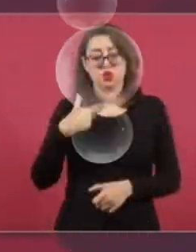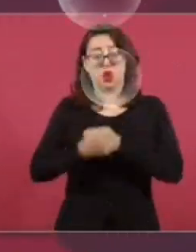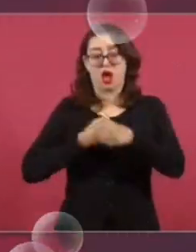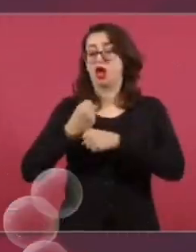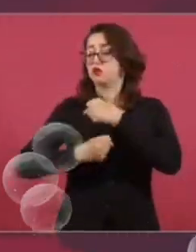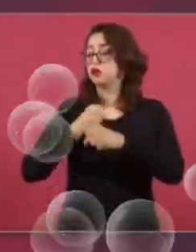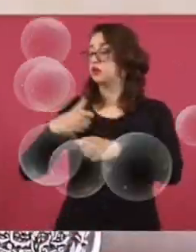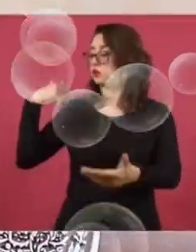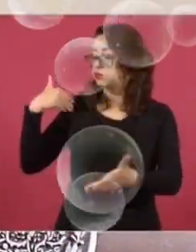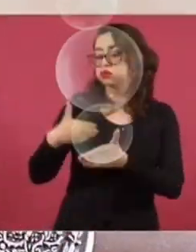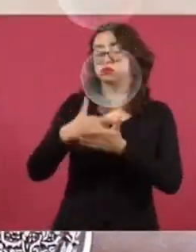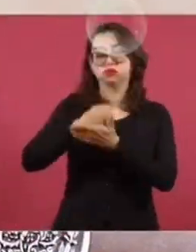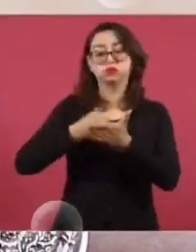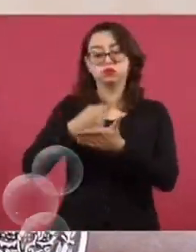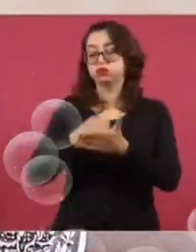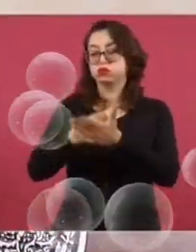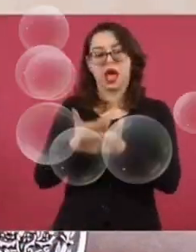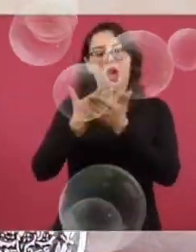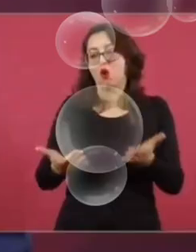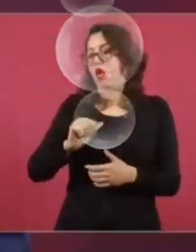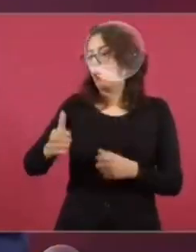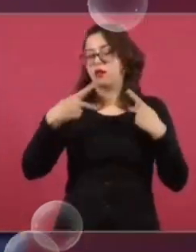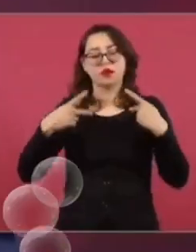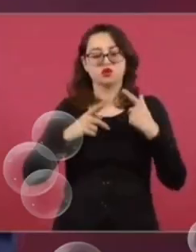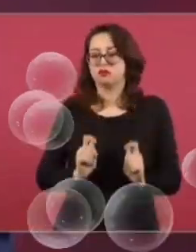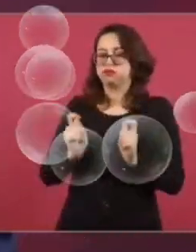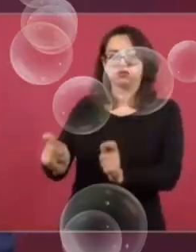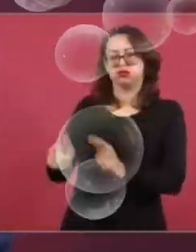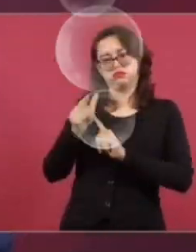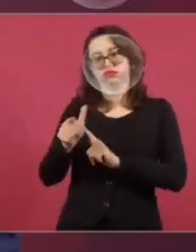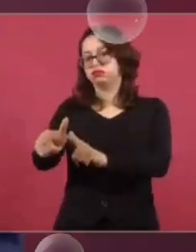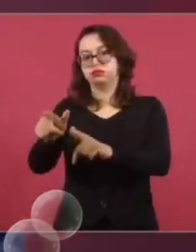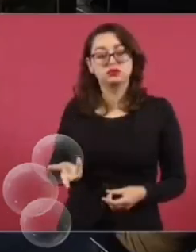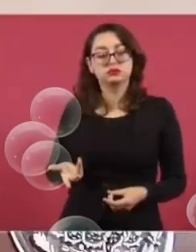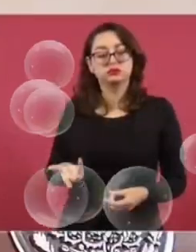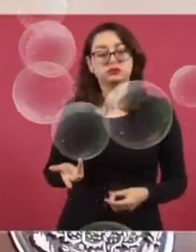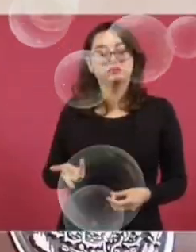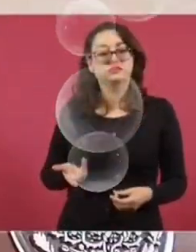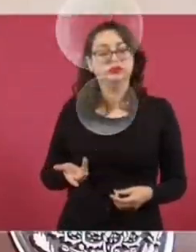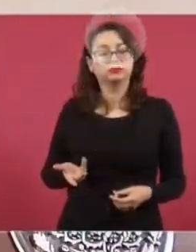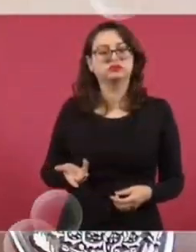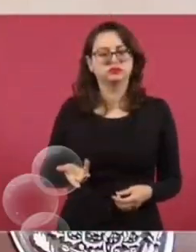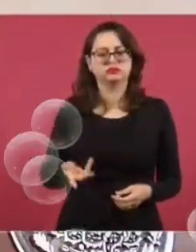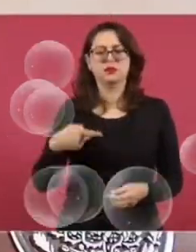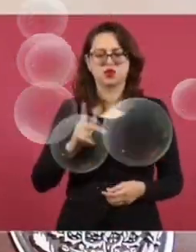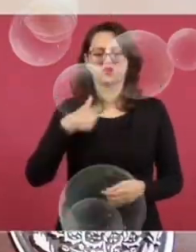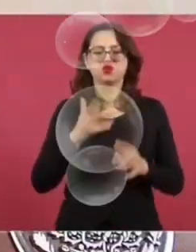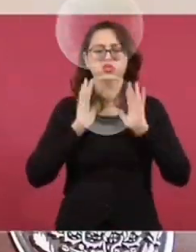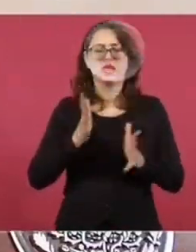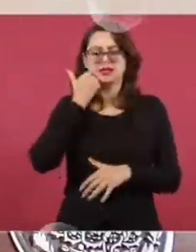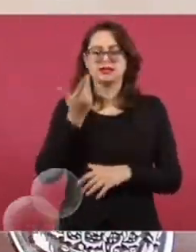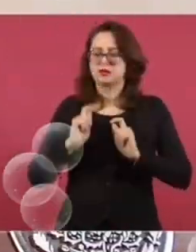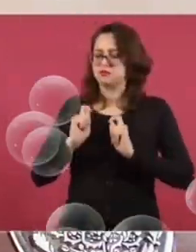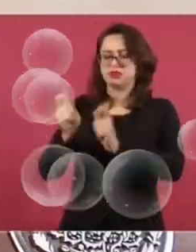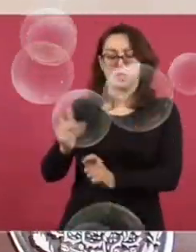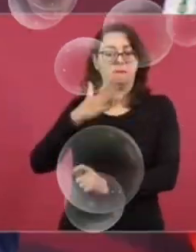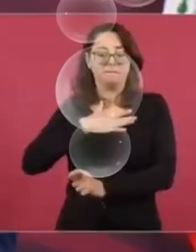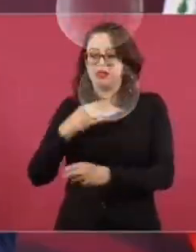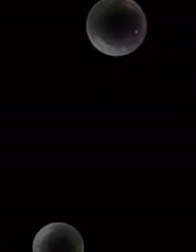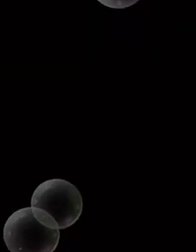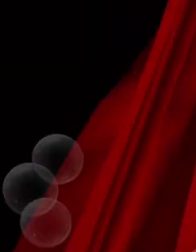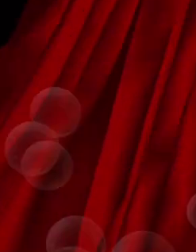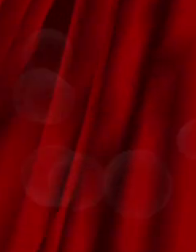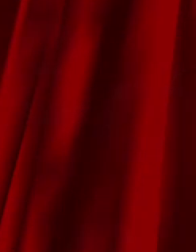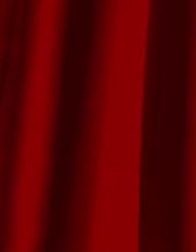ahora te toca a ti este seguir adelante Pero sí me gustaría ya cerrar esa